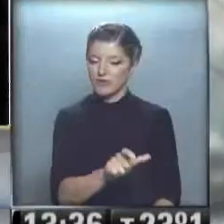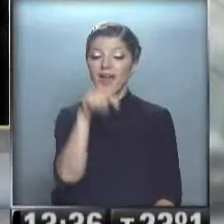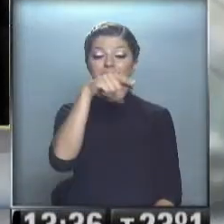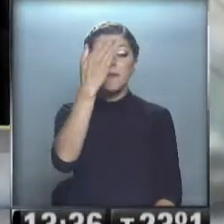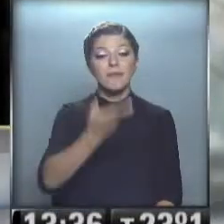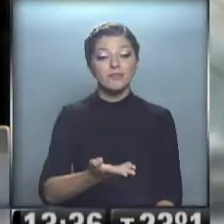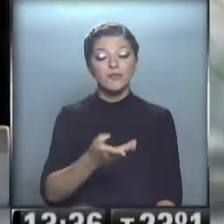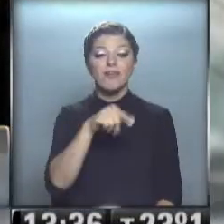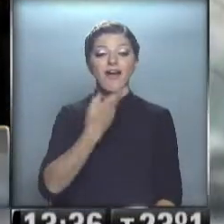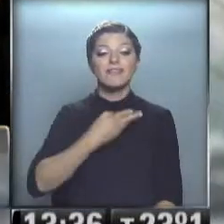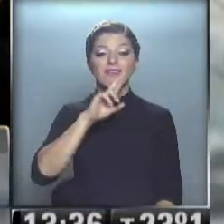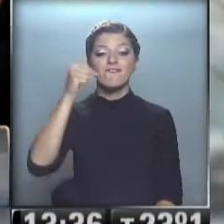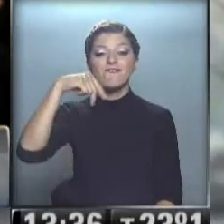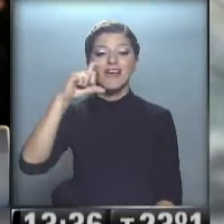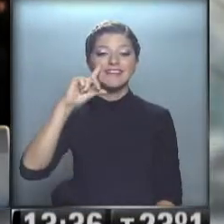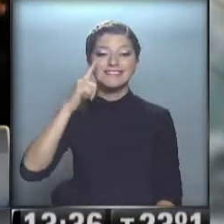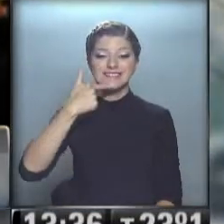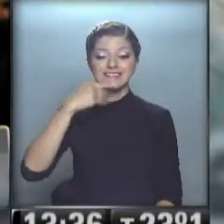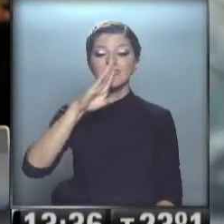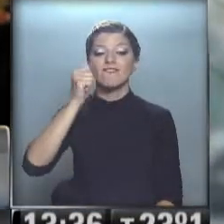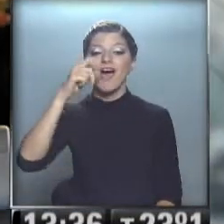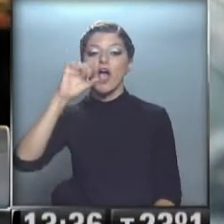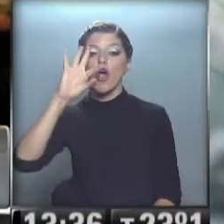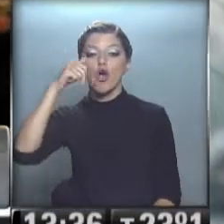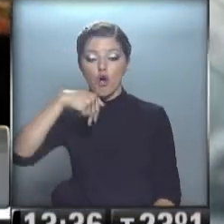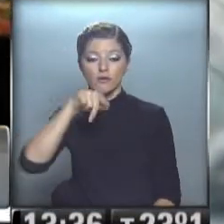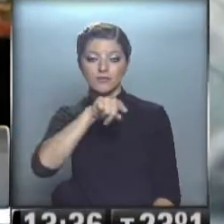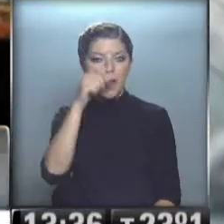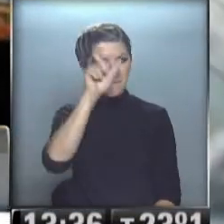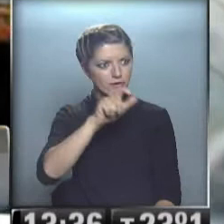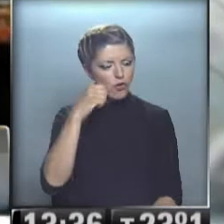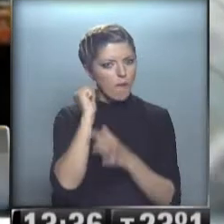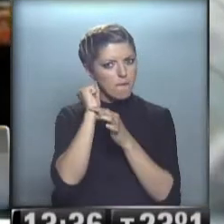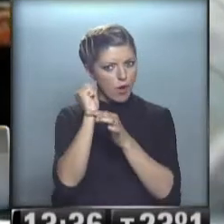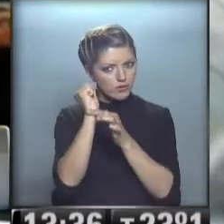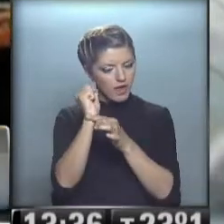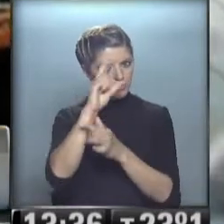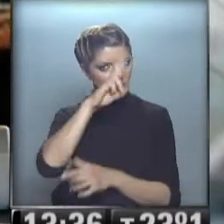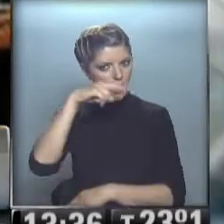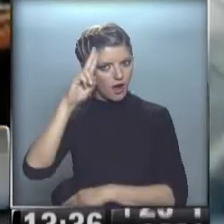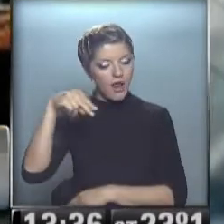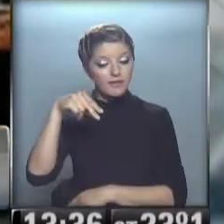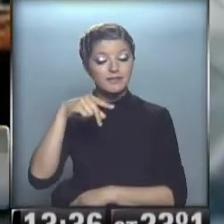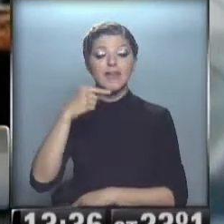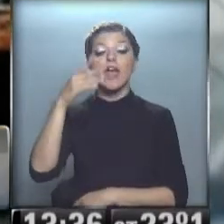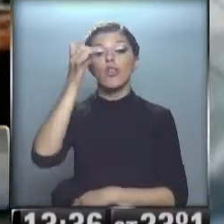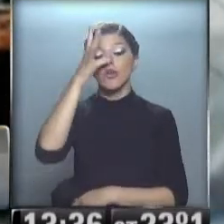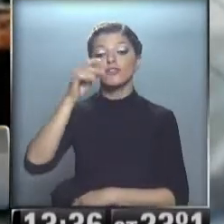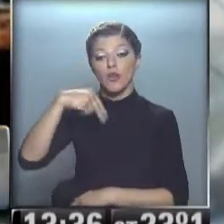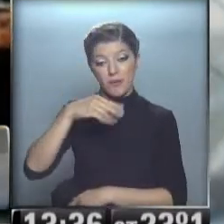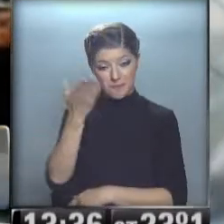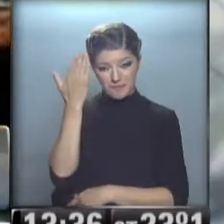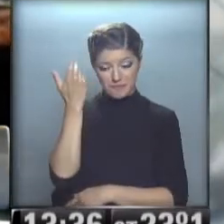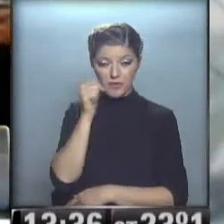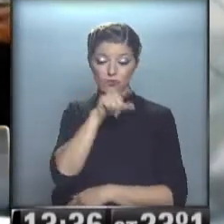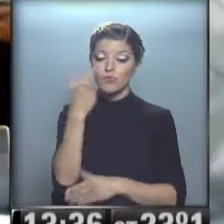es Francis Bacon, pintor de estilo sugestivo e inquietante. Es considerado una de las grandes influencias del arte actual. El pasado 12 de noviembre, su tríptico, Tres